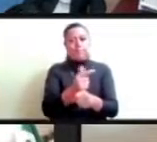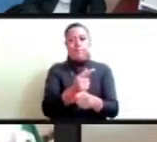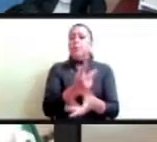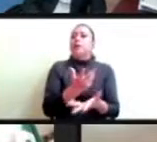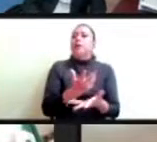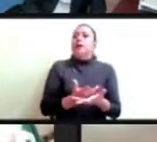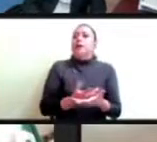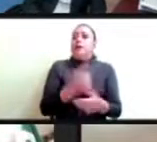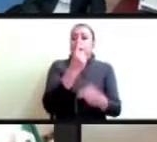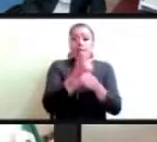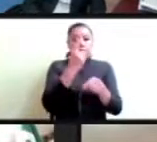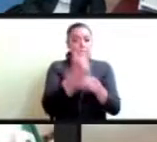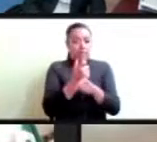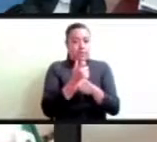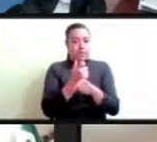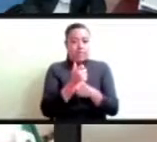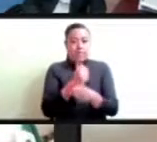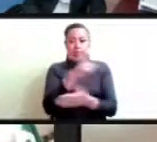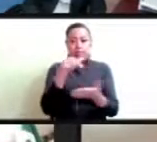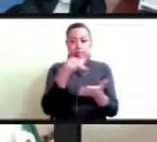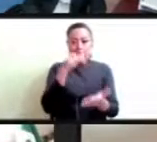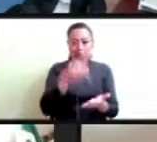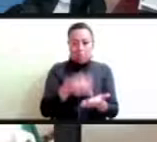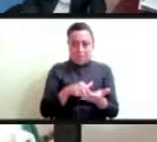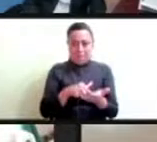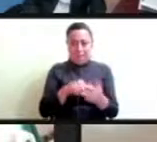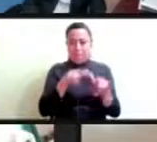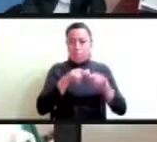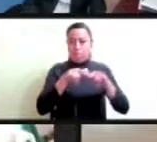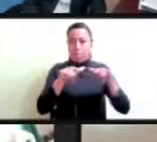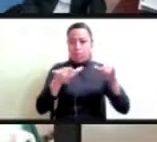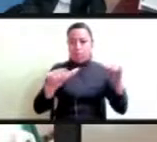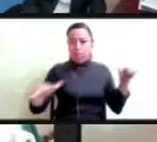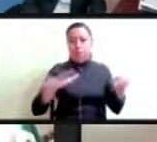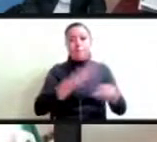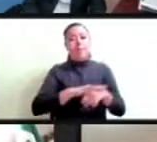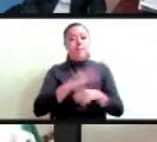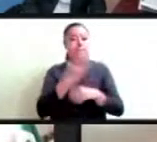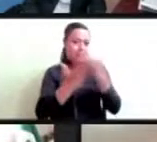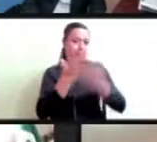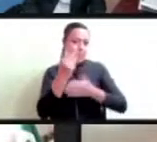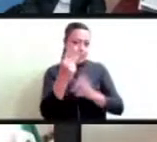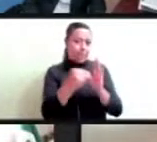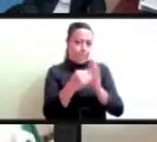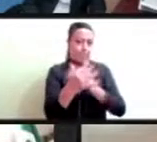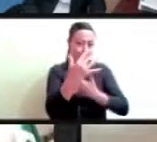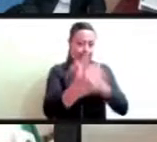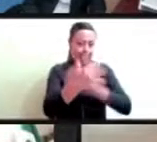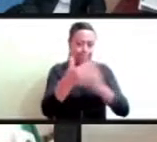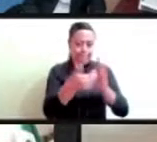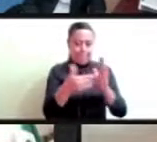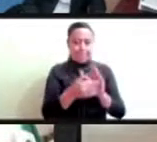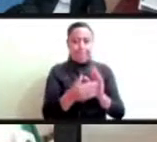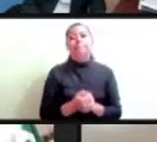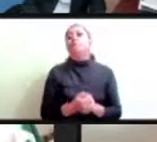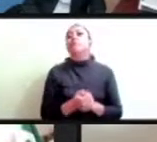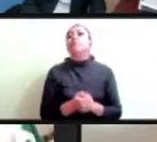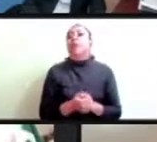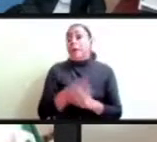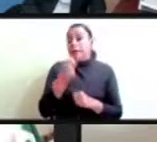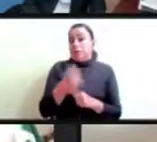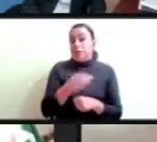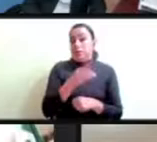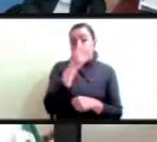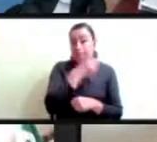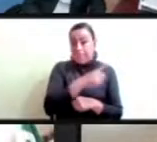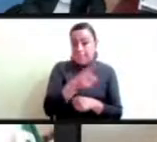tráfico vehicular, de acuerdo con un estudio del año 2015 de la firma TomTom, considerando un nivel de congestión